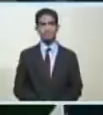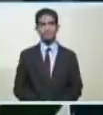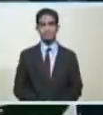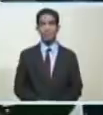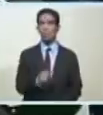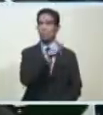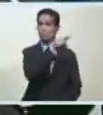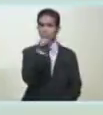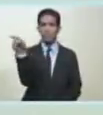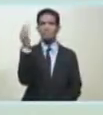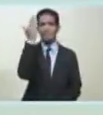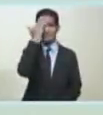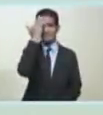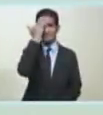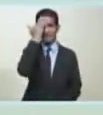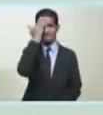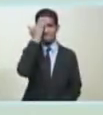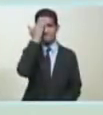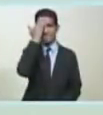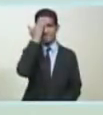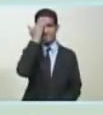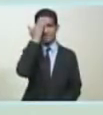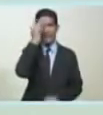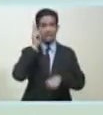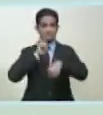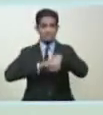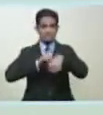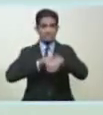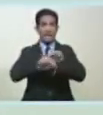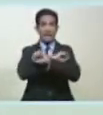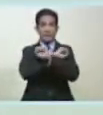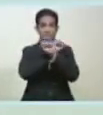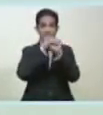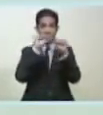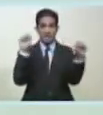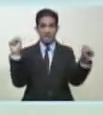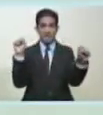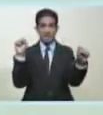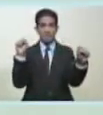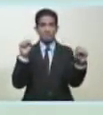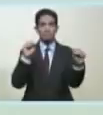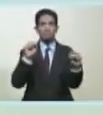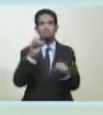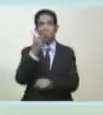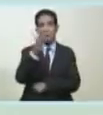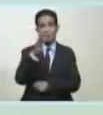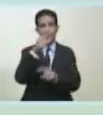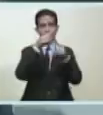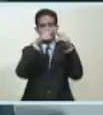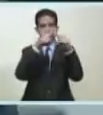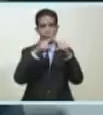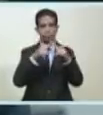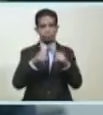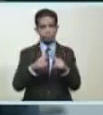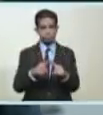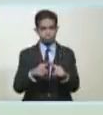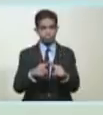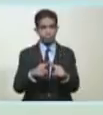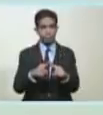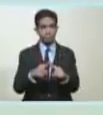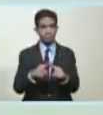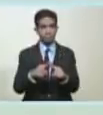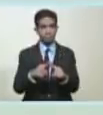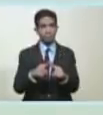saben que las primeras horas de la mañana la tendencia de participación electoral siempre que se fija es